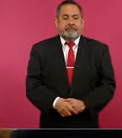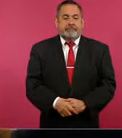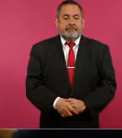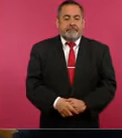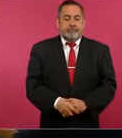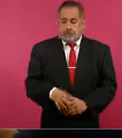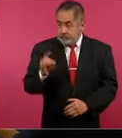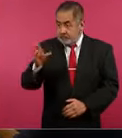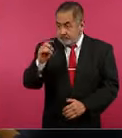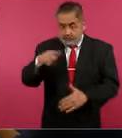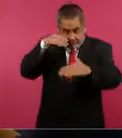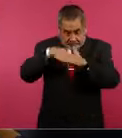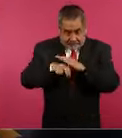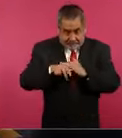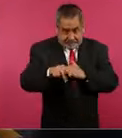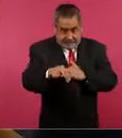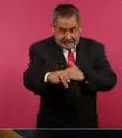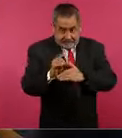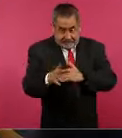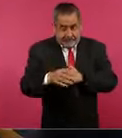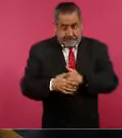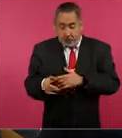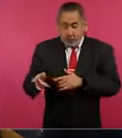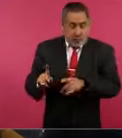¿Pasaron por ahí? No.